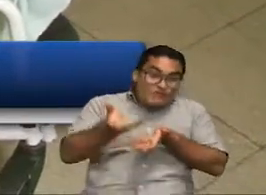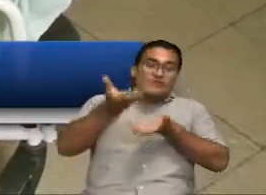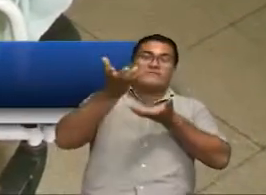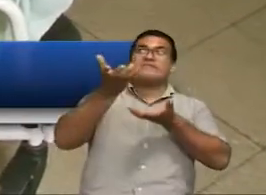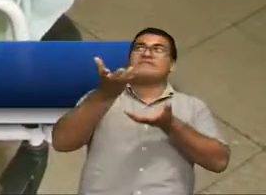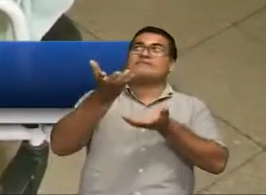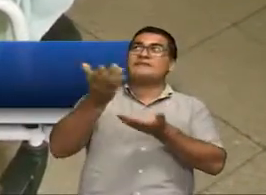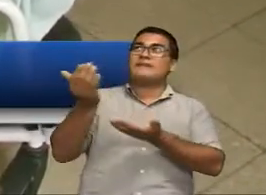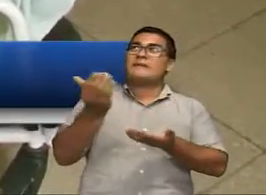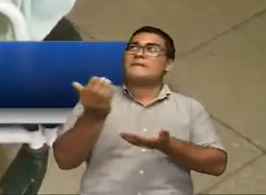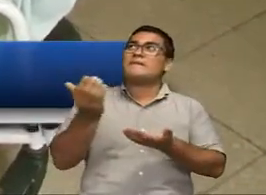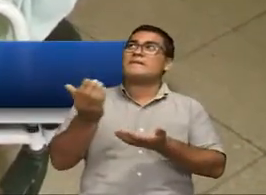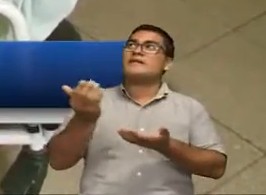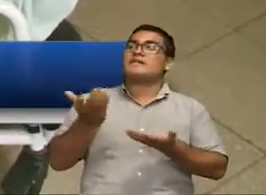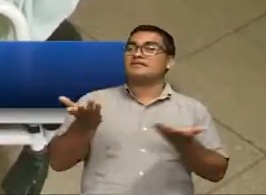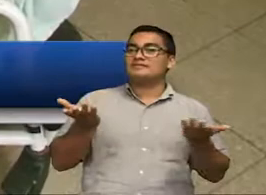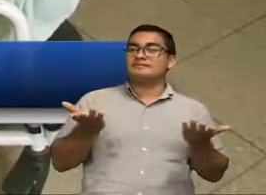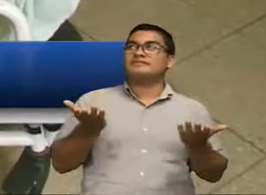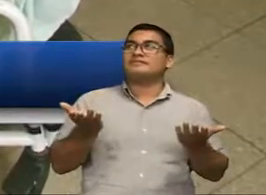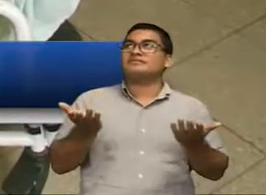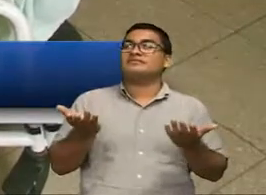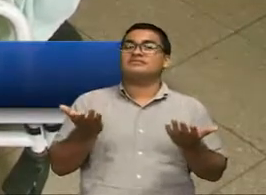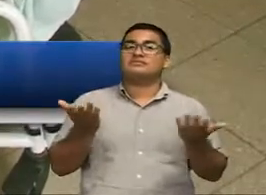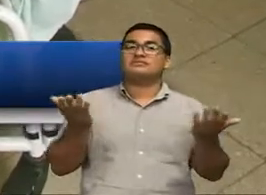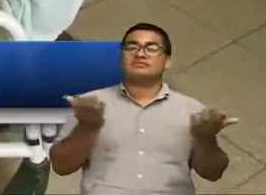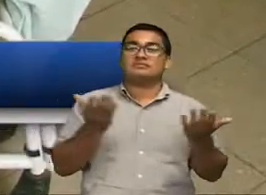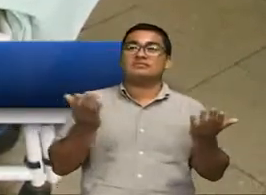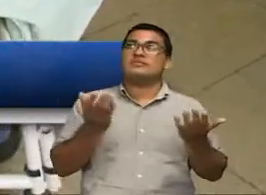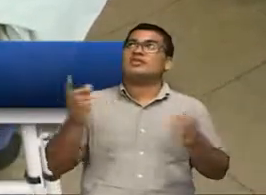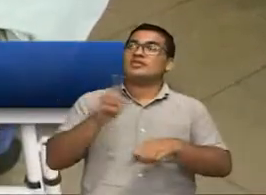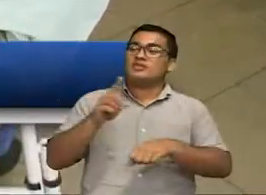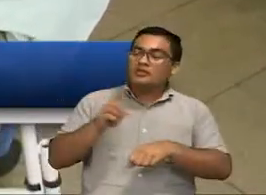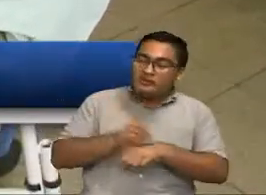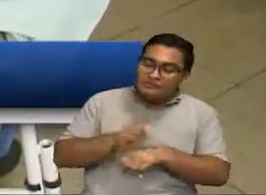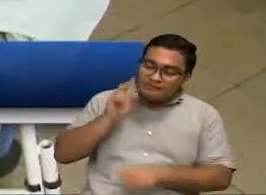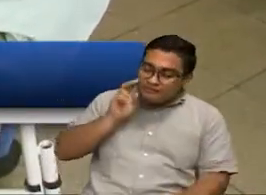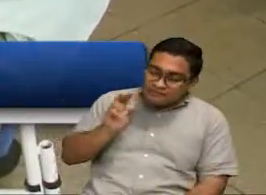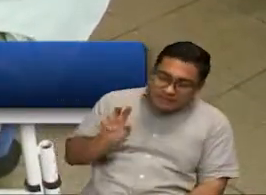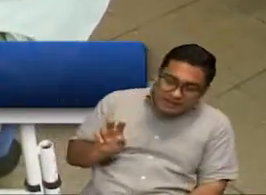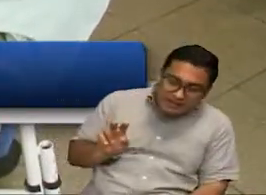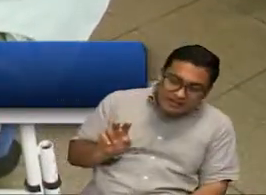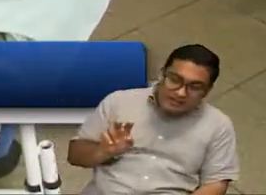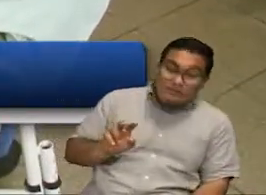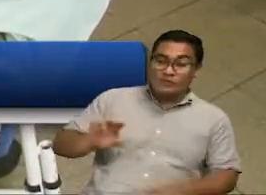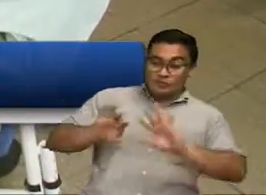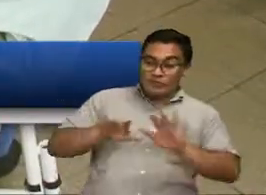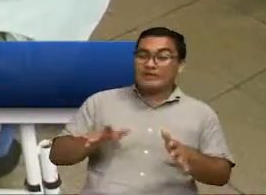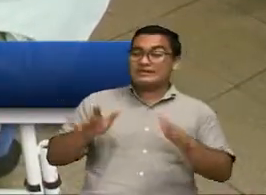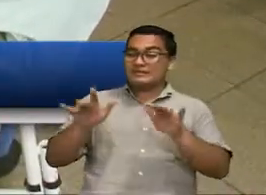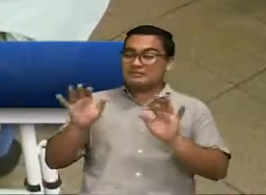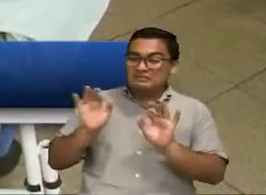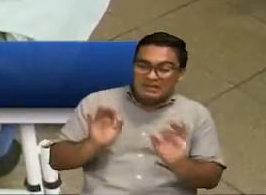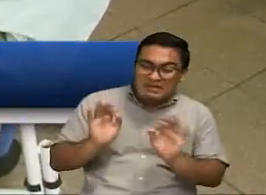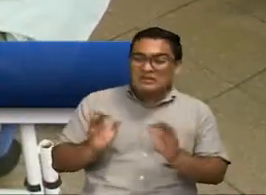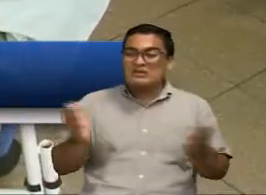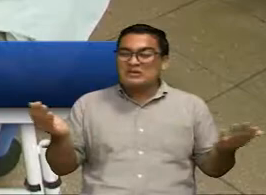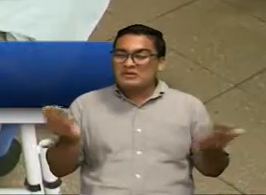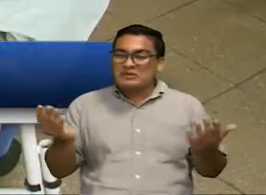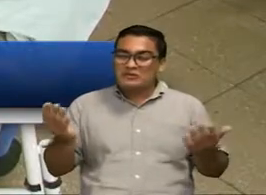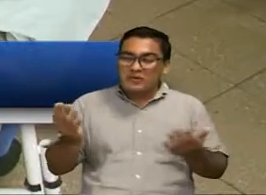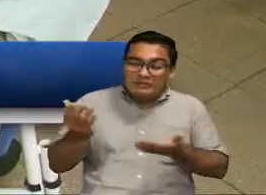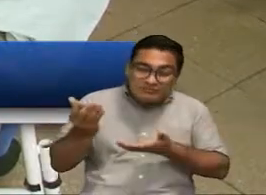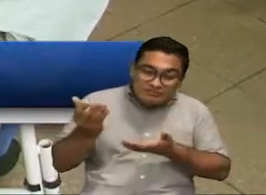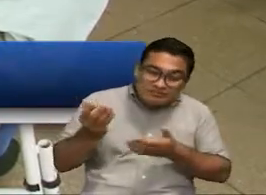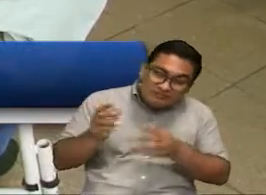miramos ahí qué hace, por ejemplo aquí uno visualiza si la paciente está o no está completa y